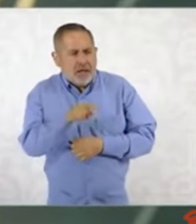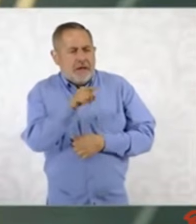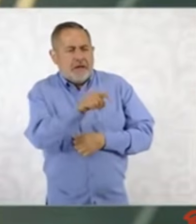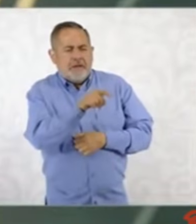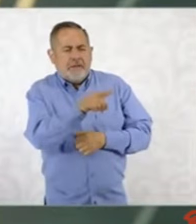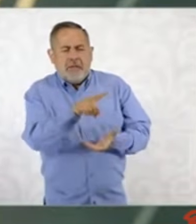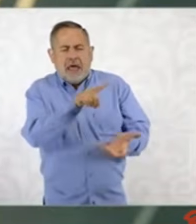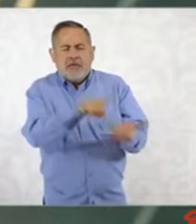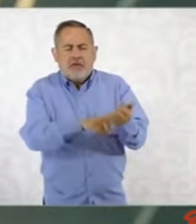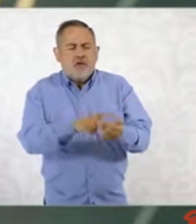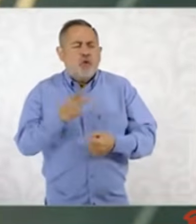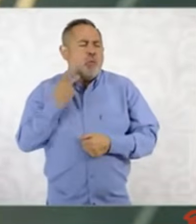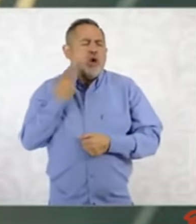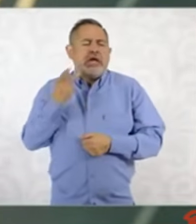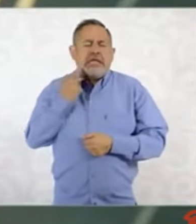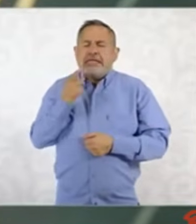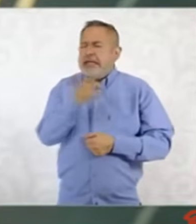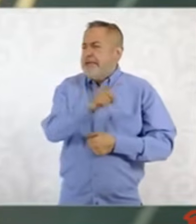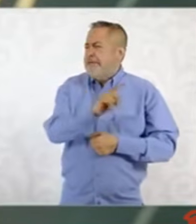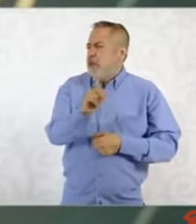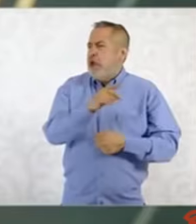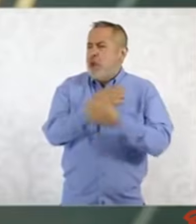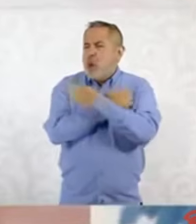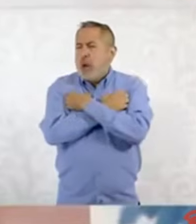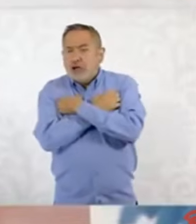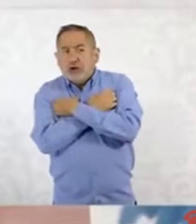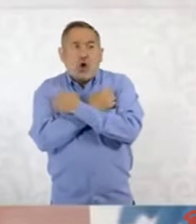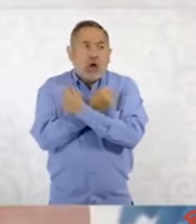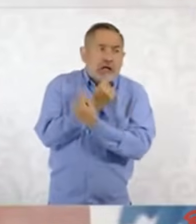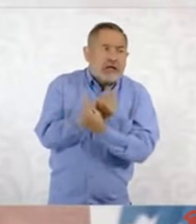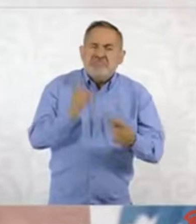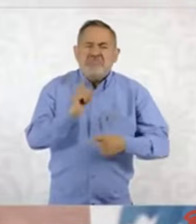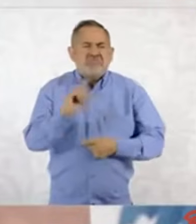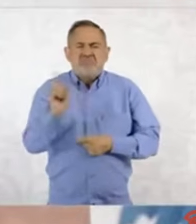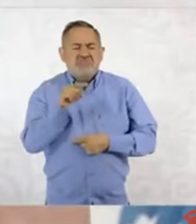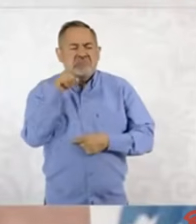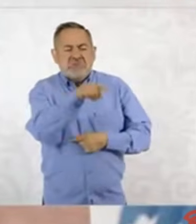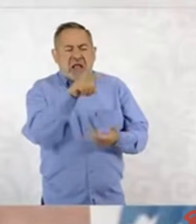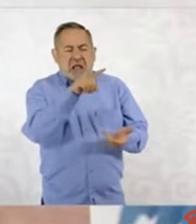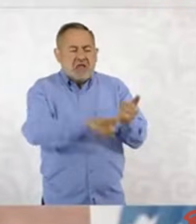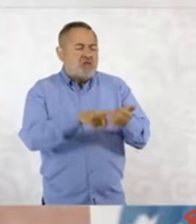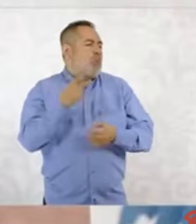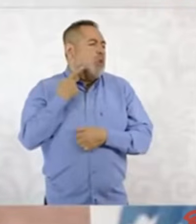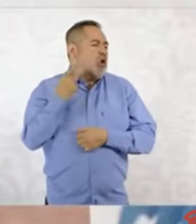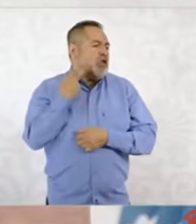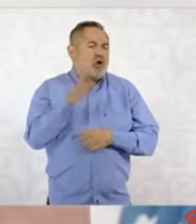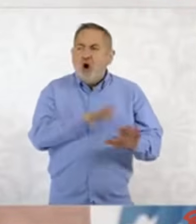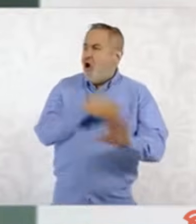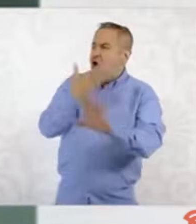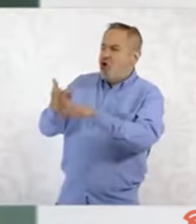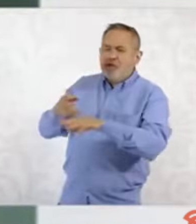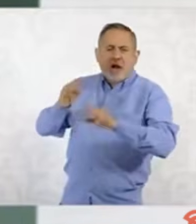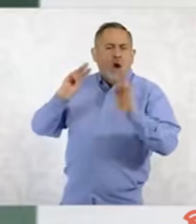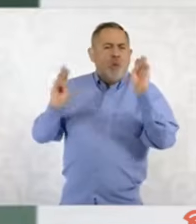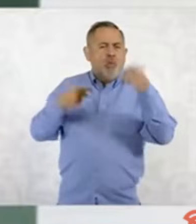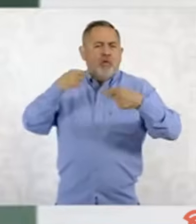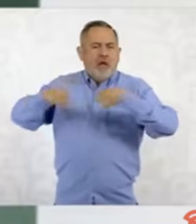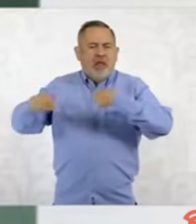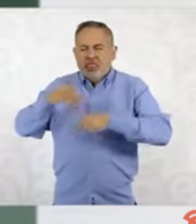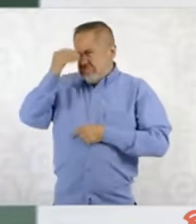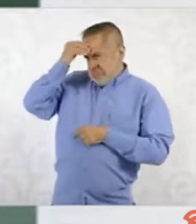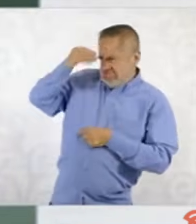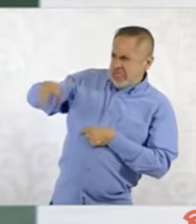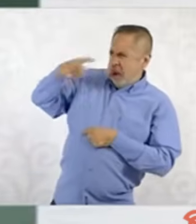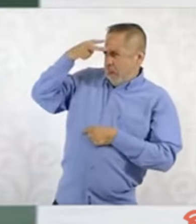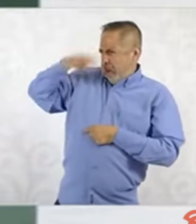los mueve en estos momentos, pues de tratar de afectar la Copa del Mundo o la imagen de nuestro